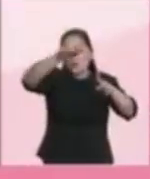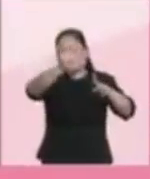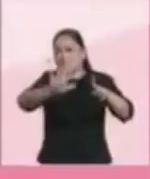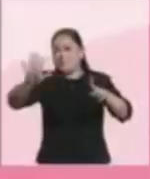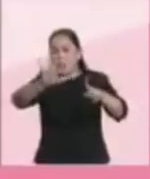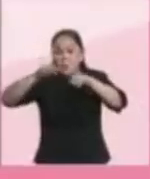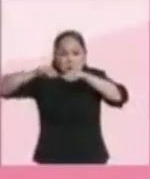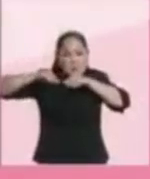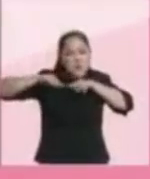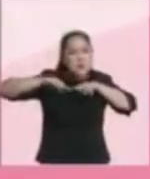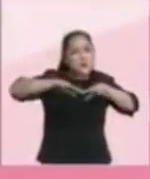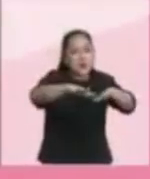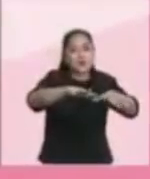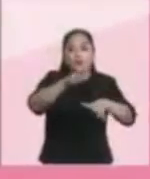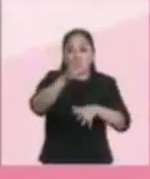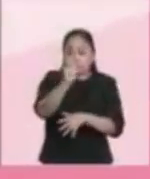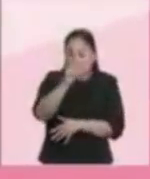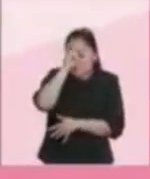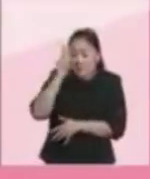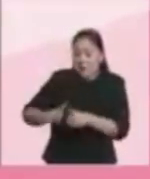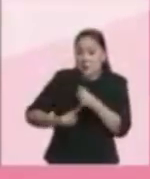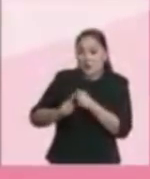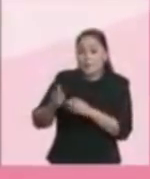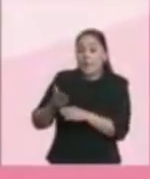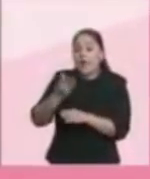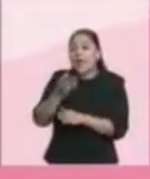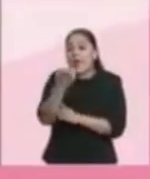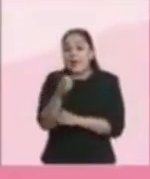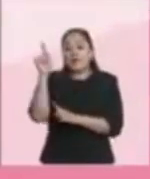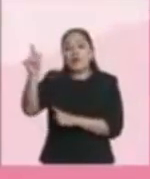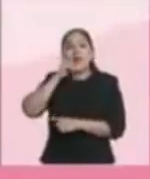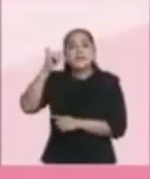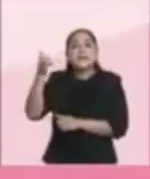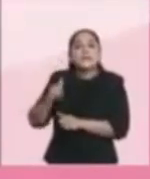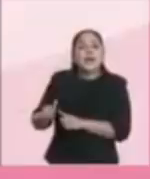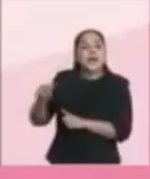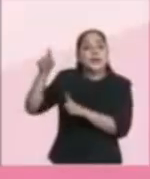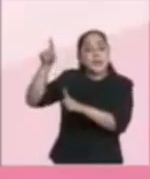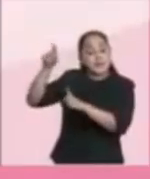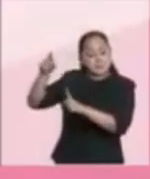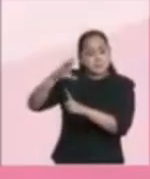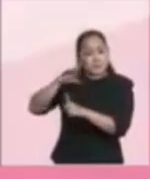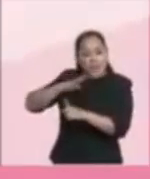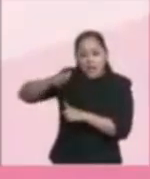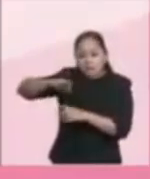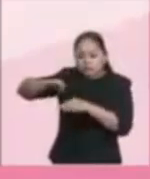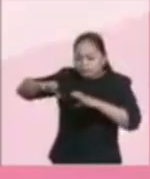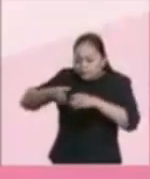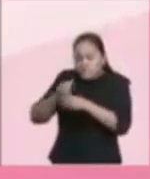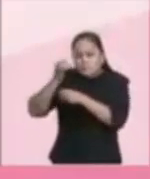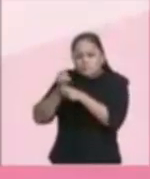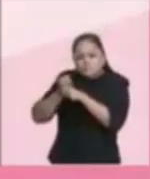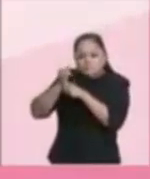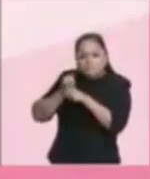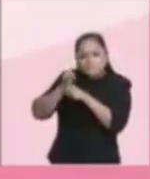en Tamaulipas. ¿A qué diferencia cuando a principios de enero en Italia, después de un ejercicio de inteligencia, en un